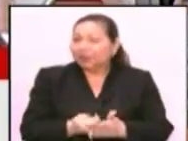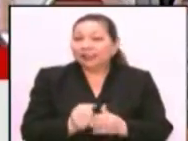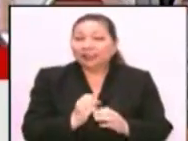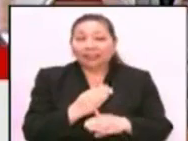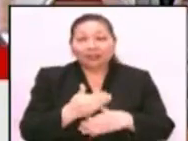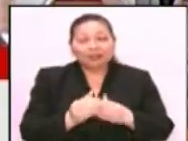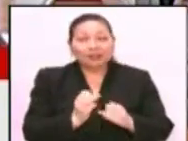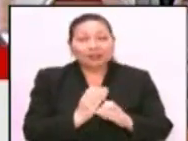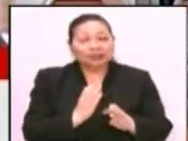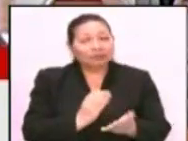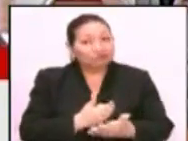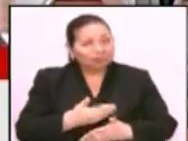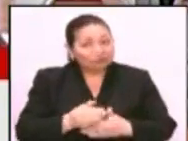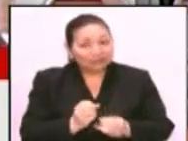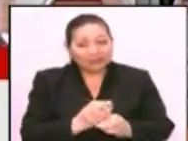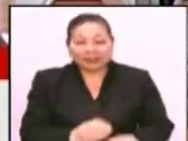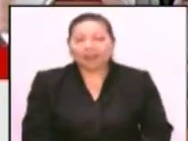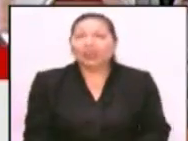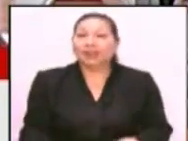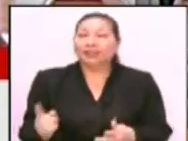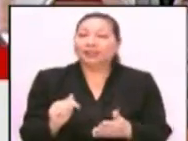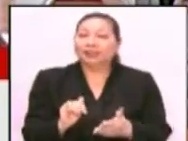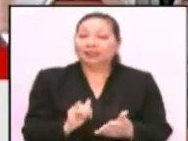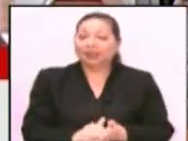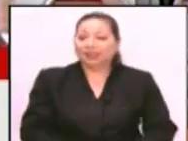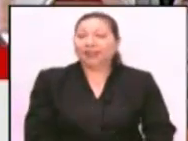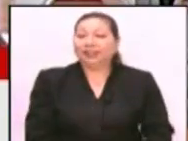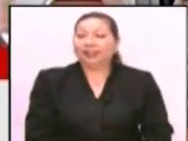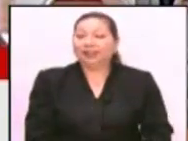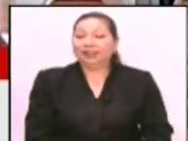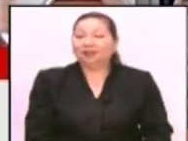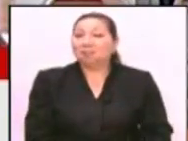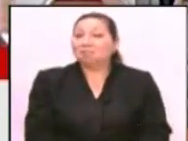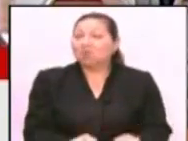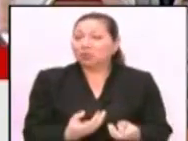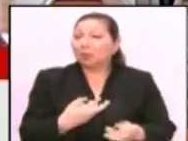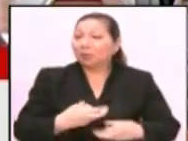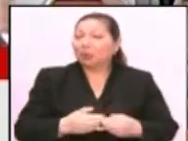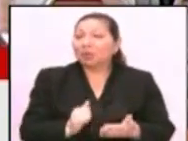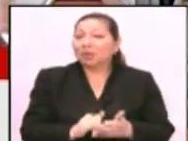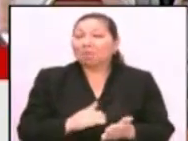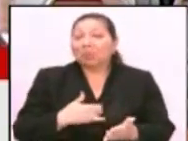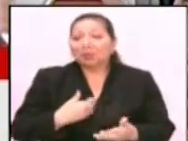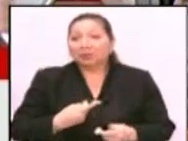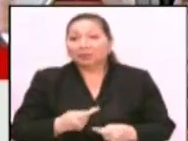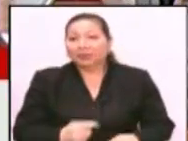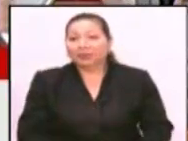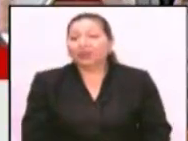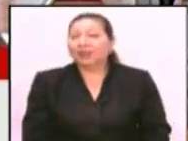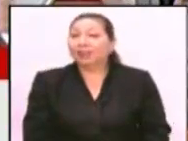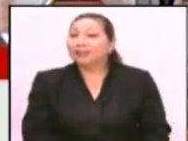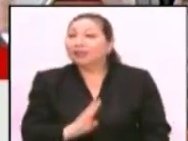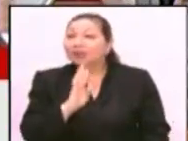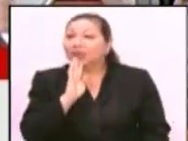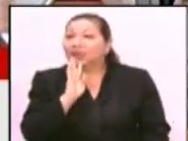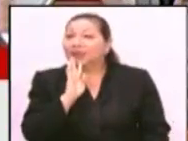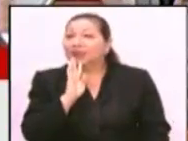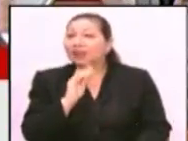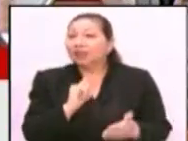día a día, ¿no es cierto?, las tazas, un montón de productos que podemos producir. El contralor, hablando con el contralor, me